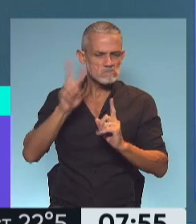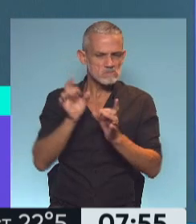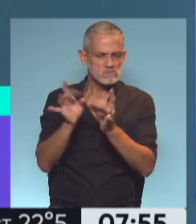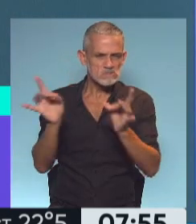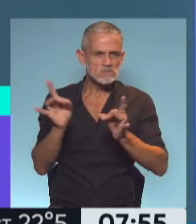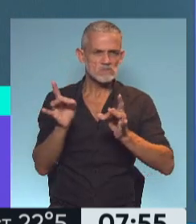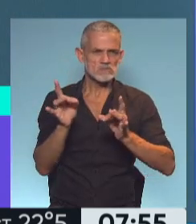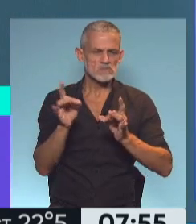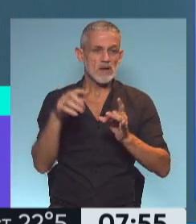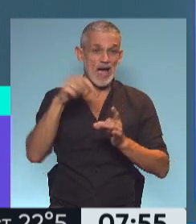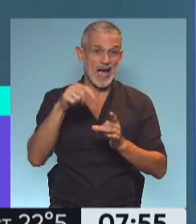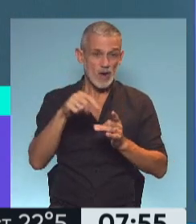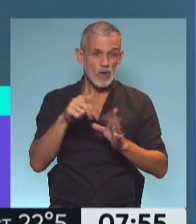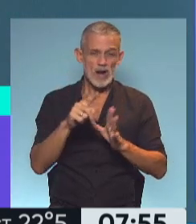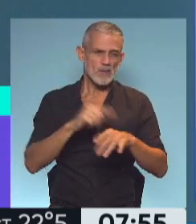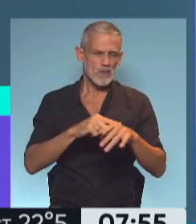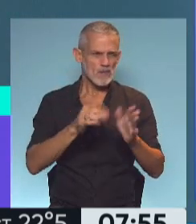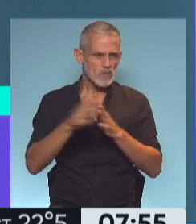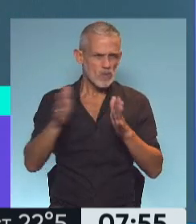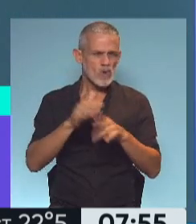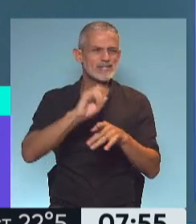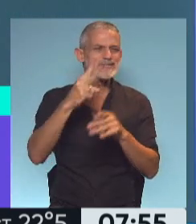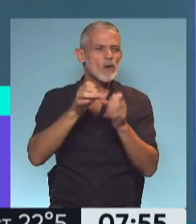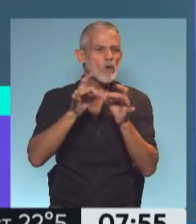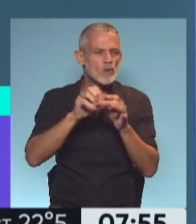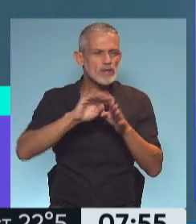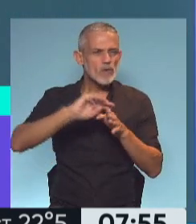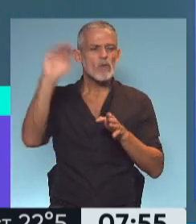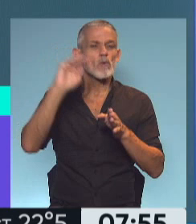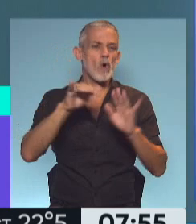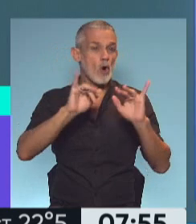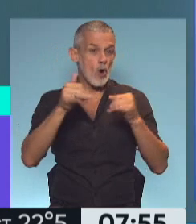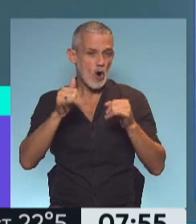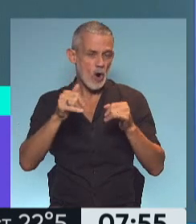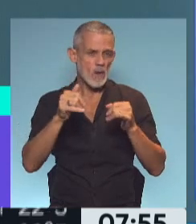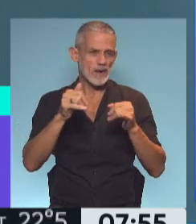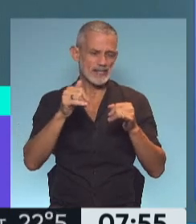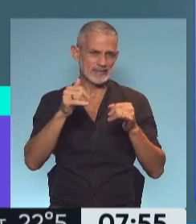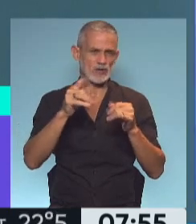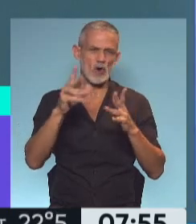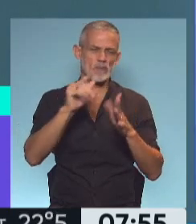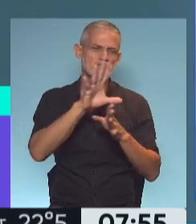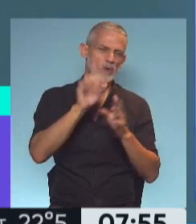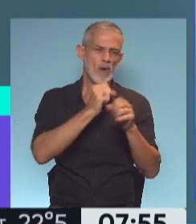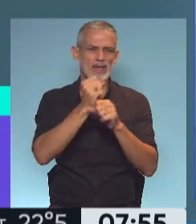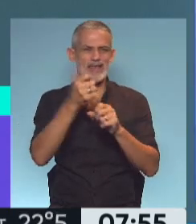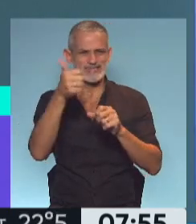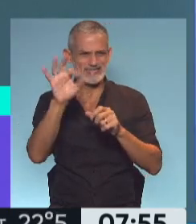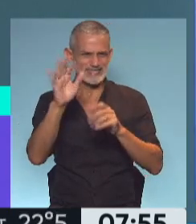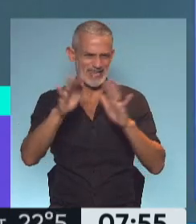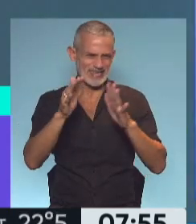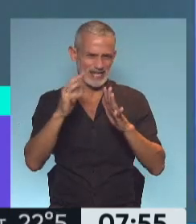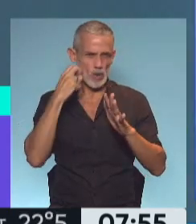que la población más afectada por esta segunda ola son adultos jóvenes, ¿sí? O personas entre los 50 y los 60